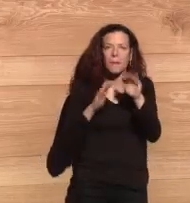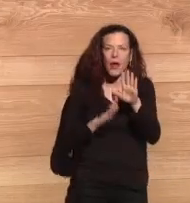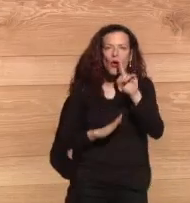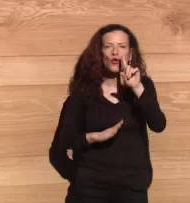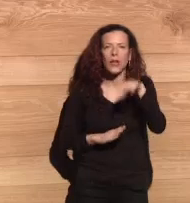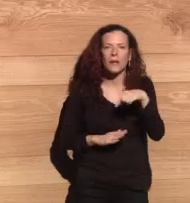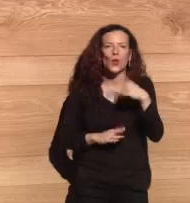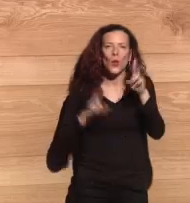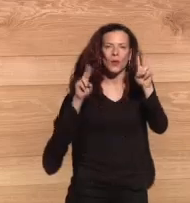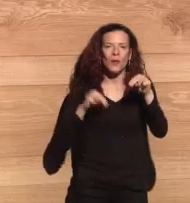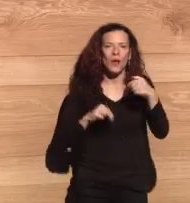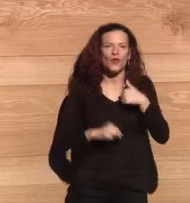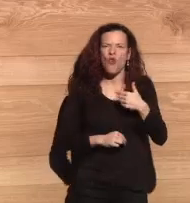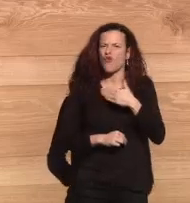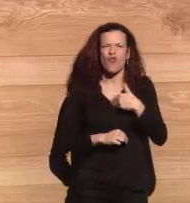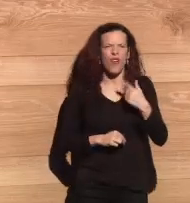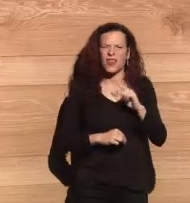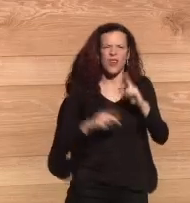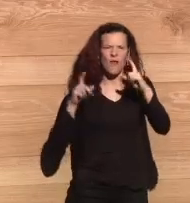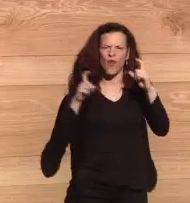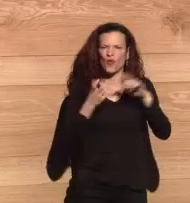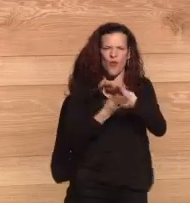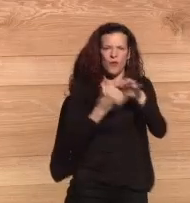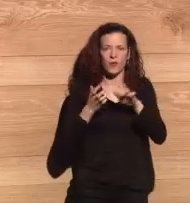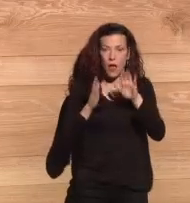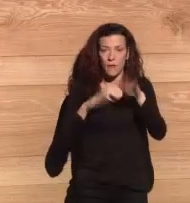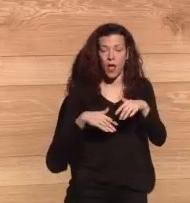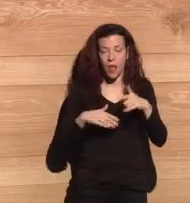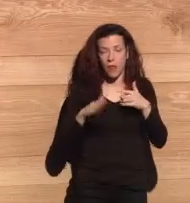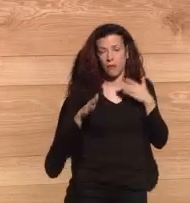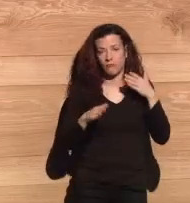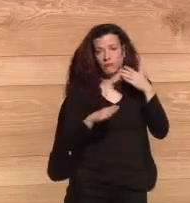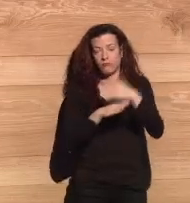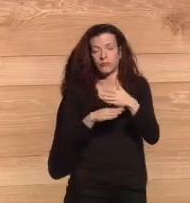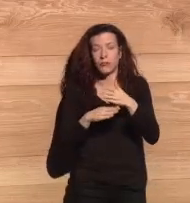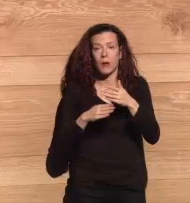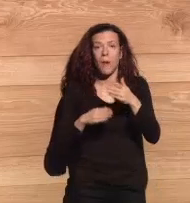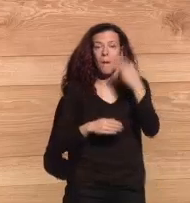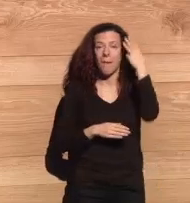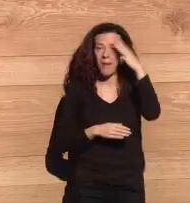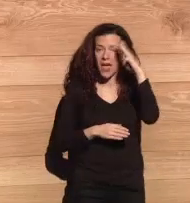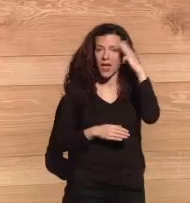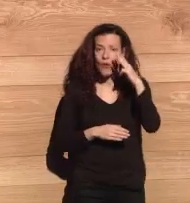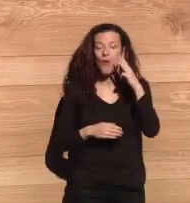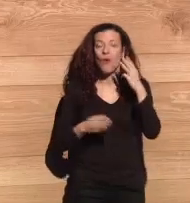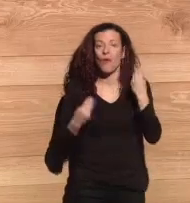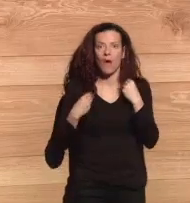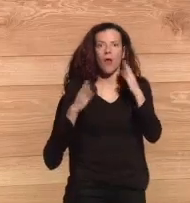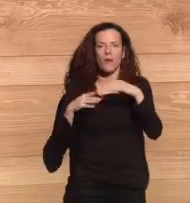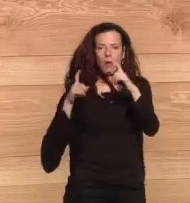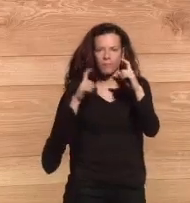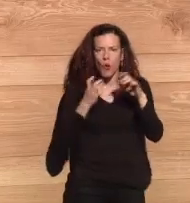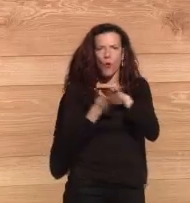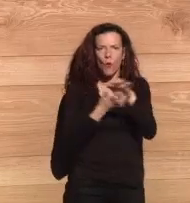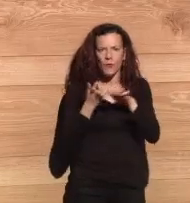un tema, yo que no quería hacer fotografía de conflicto, al final de cuentas me fui a vivir a México y al final fue lo que terminé haciendo, ¿no?